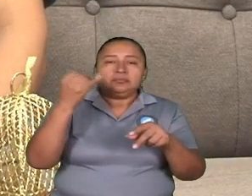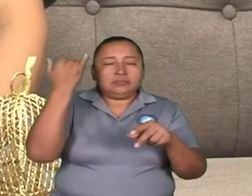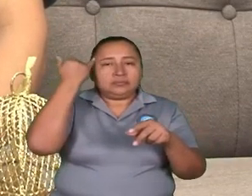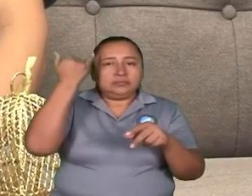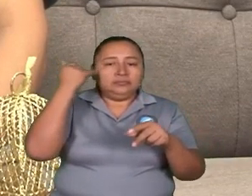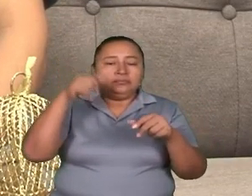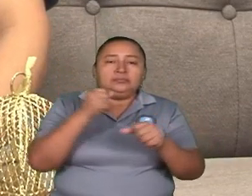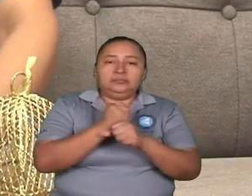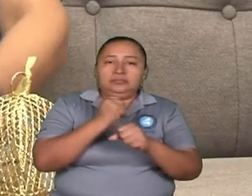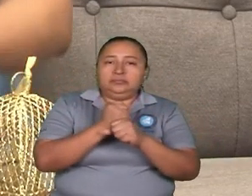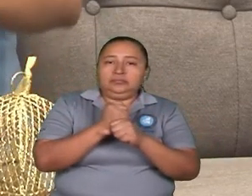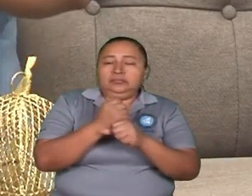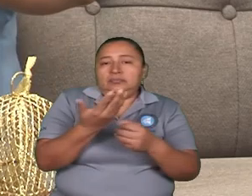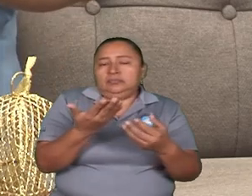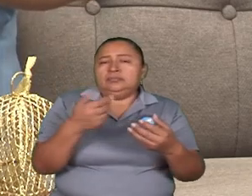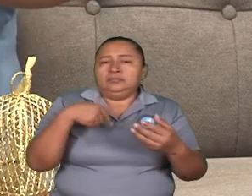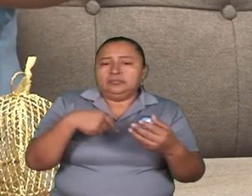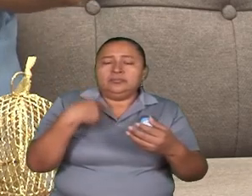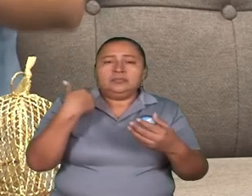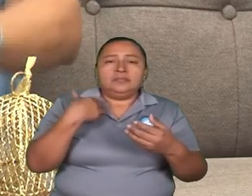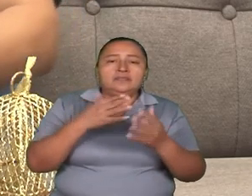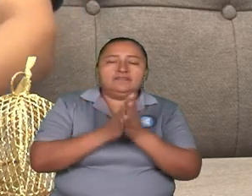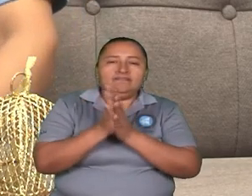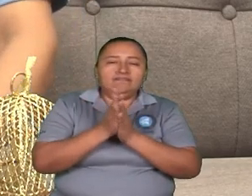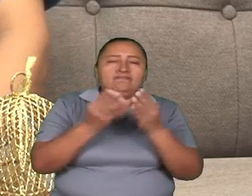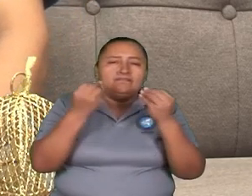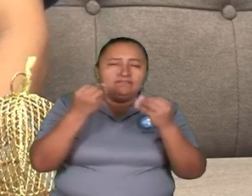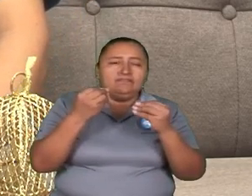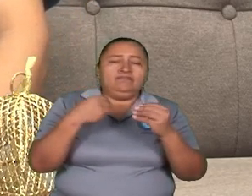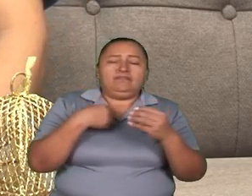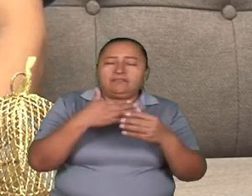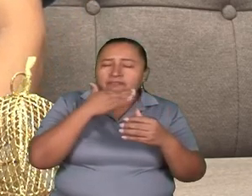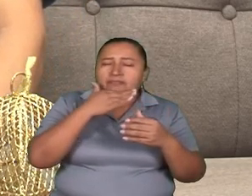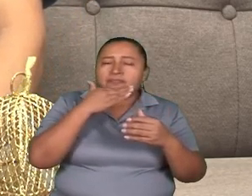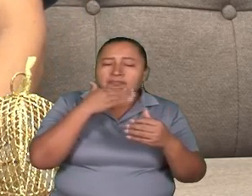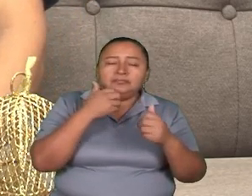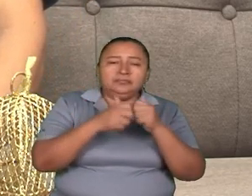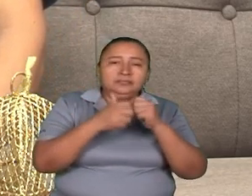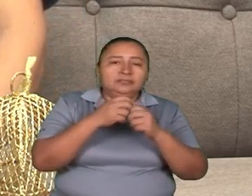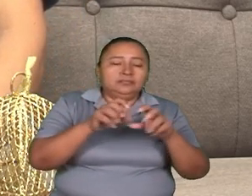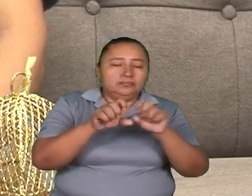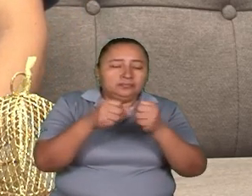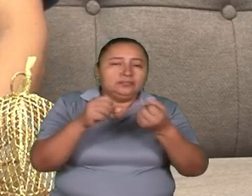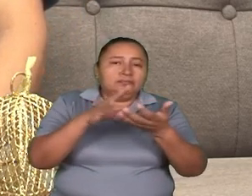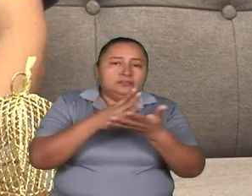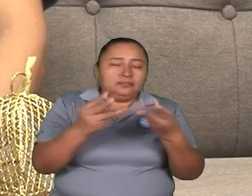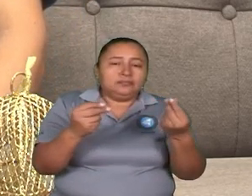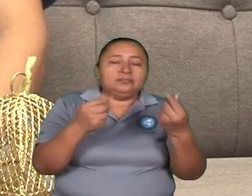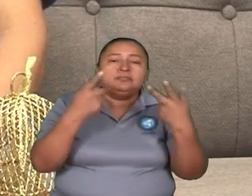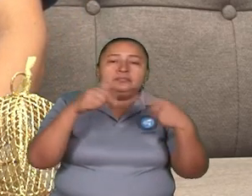nuestro país, ¿verdad? Para que vengan. Y sí, pues ya las expectativas son grandes. Después de todo este intento, pues